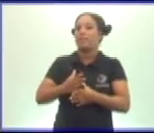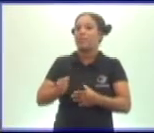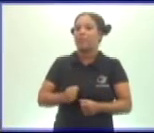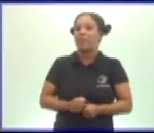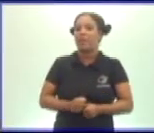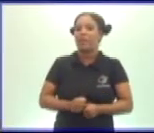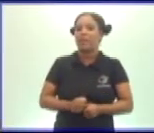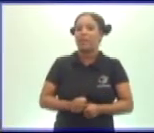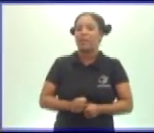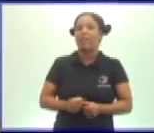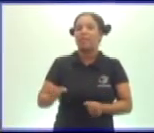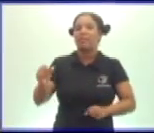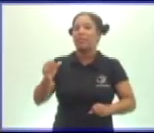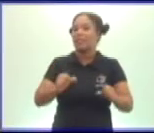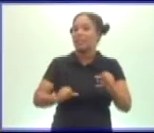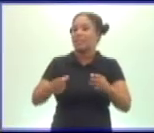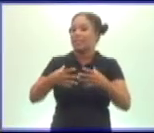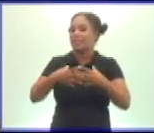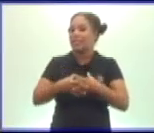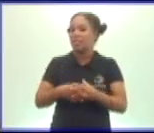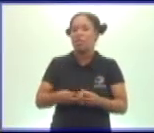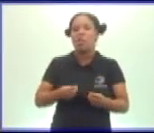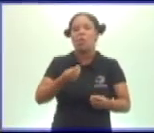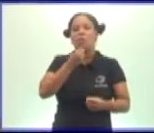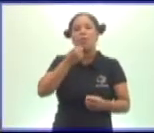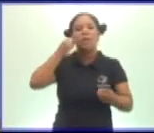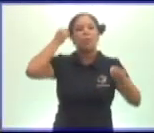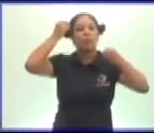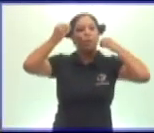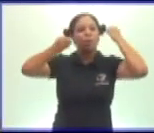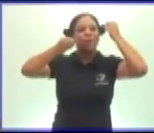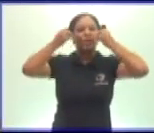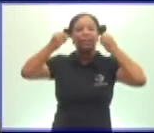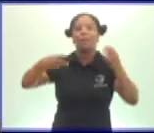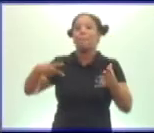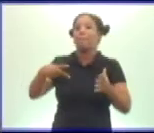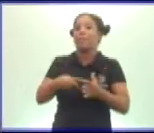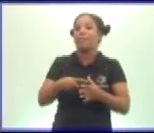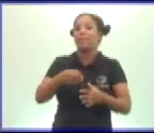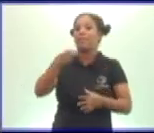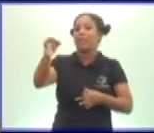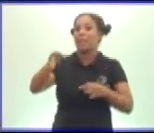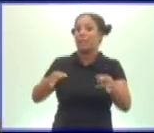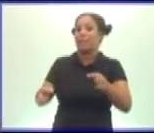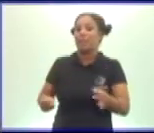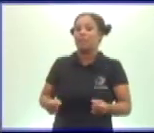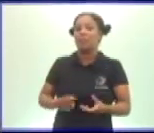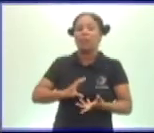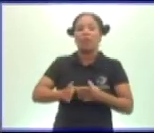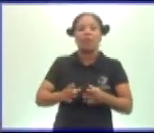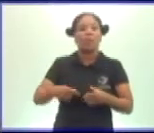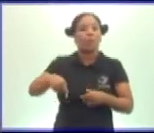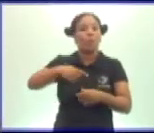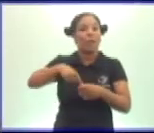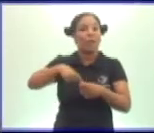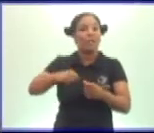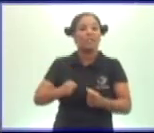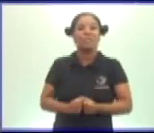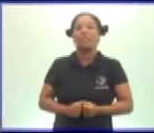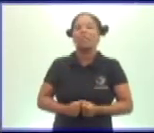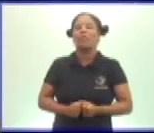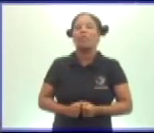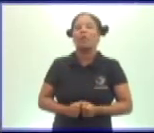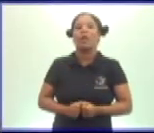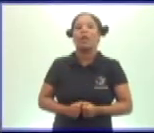nosotros podríamos pensar que entre las partículas que constituye el soluto, es decir, la sustancia